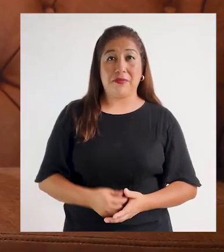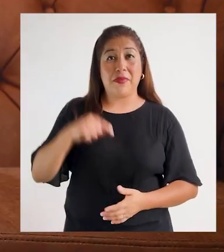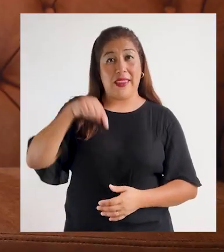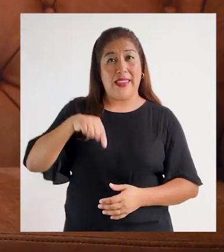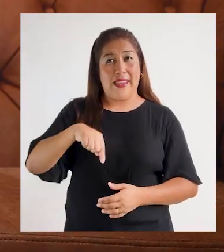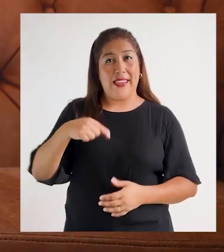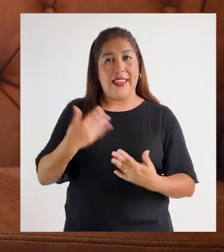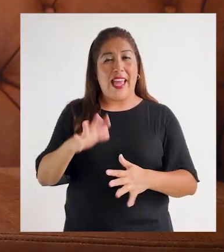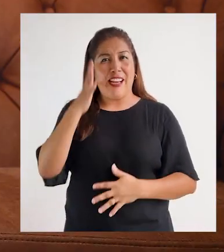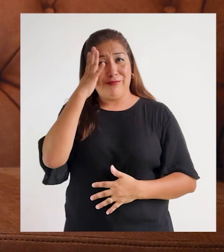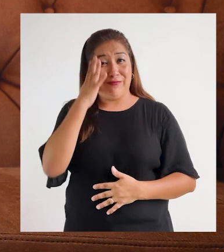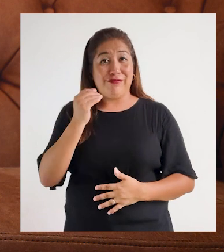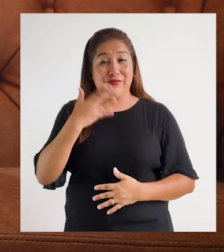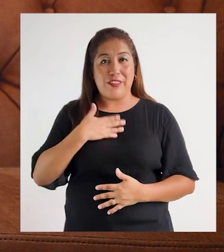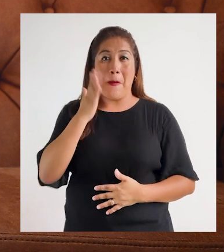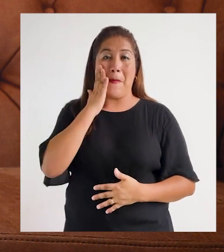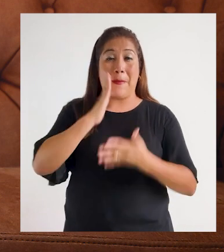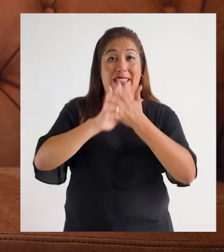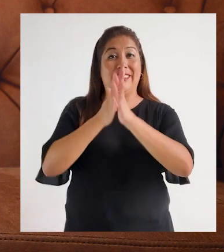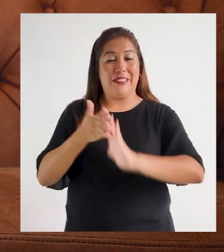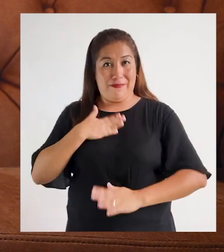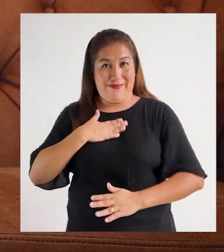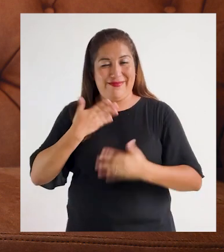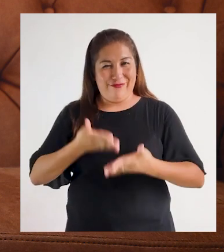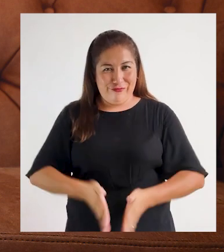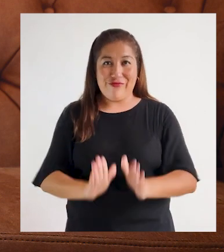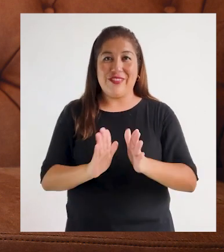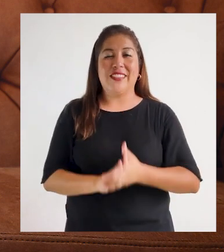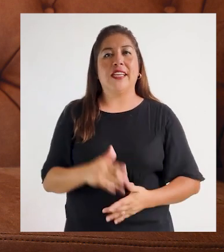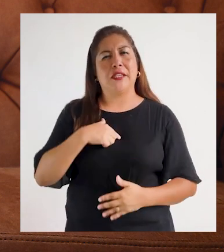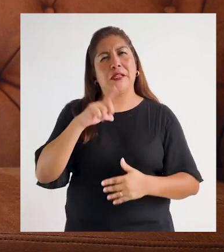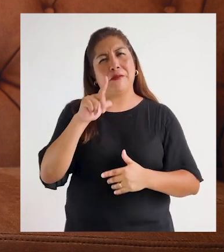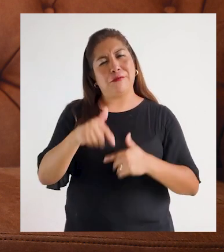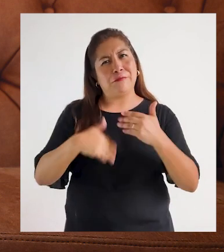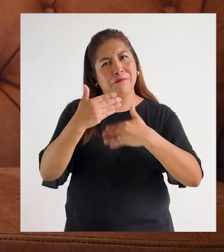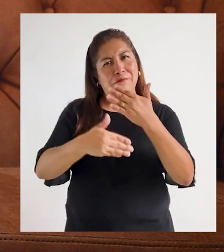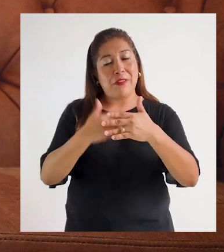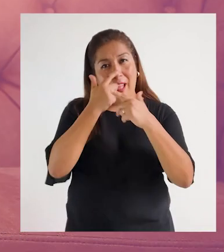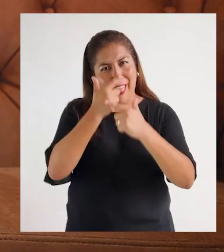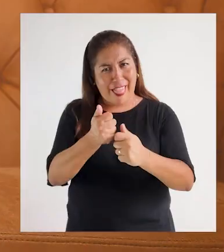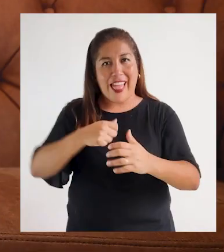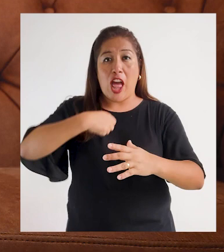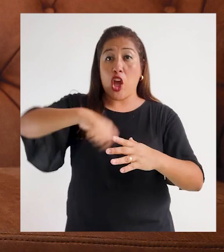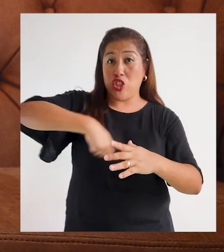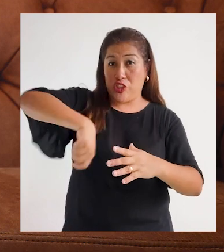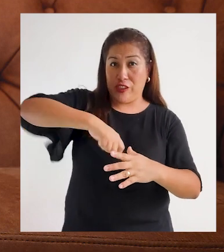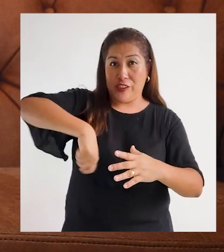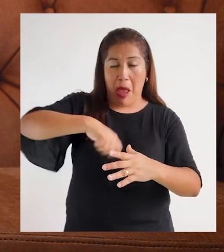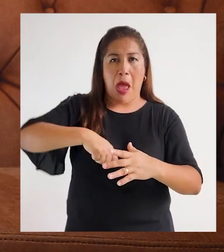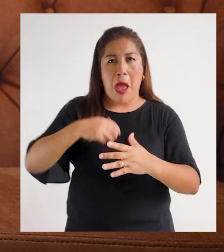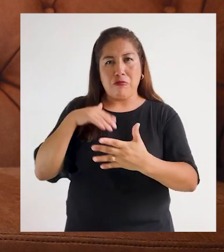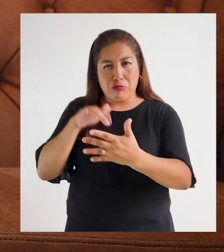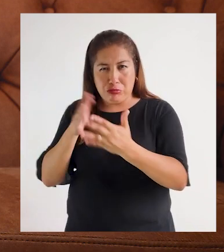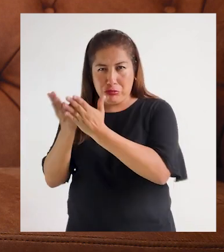En este campo ya de la maternidad, me llamó mucho la atención la cocina. Empecé a estudiar cursos